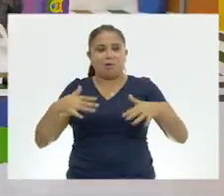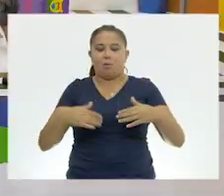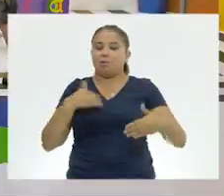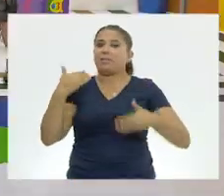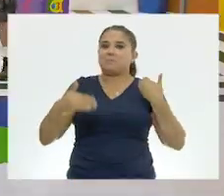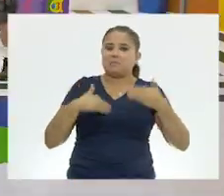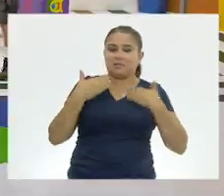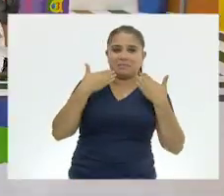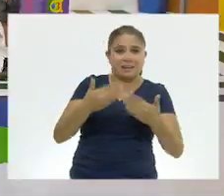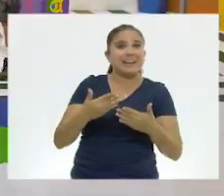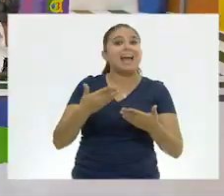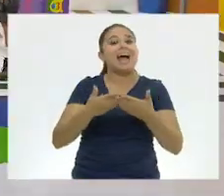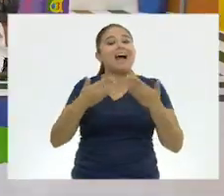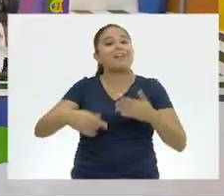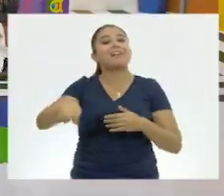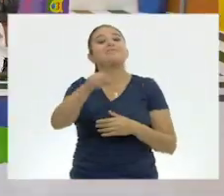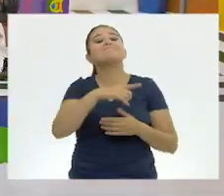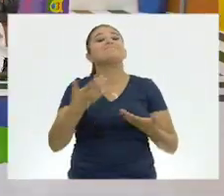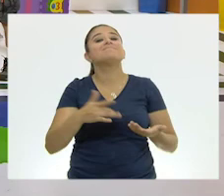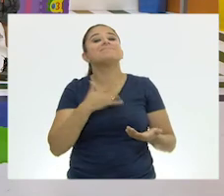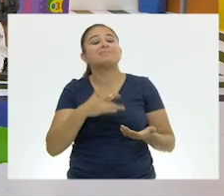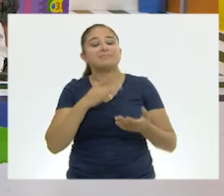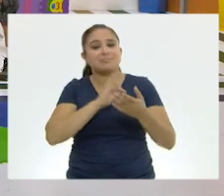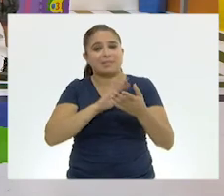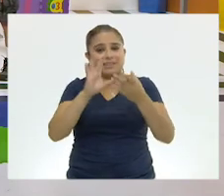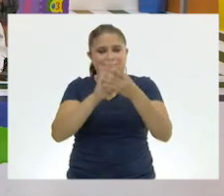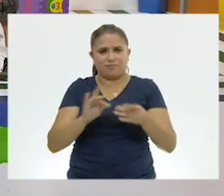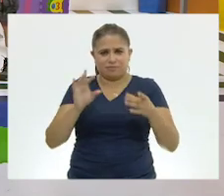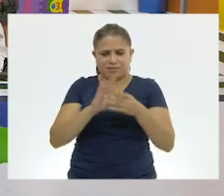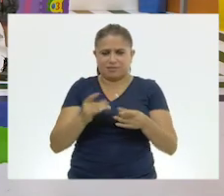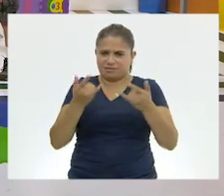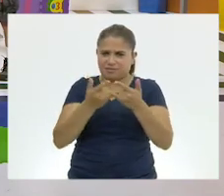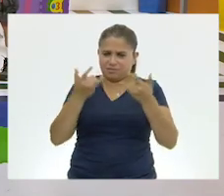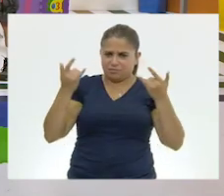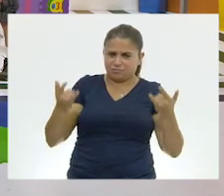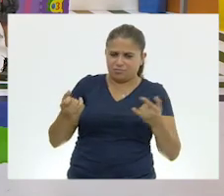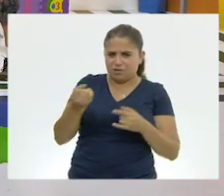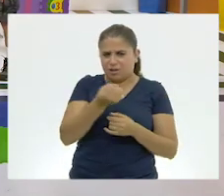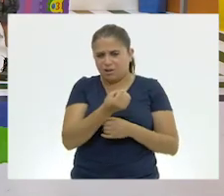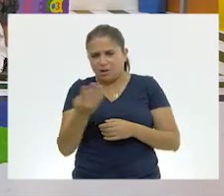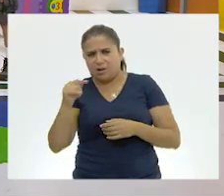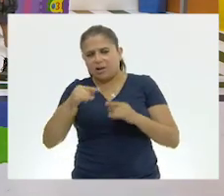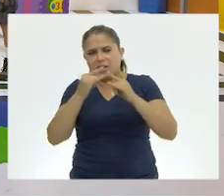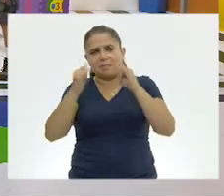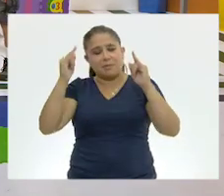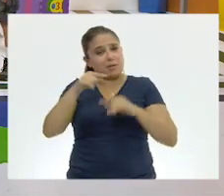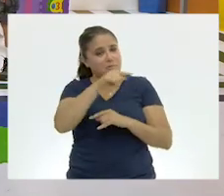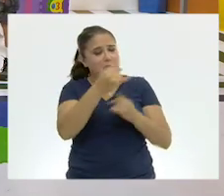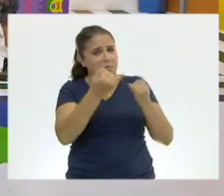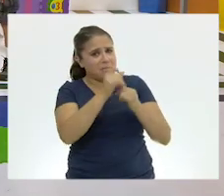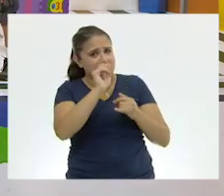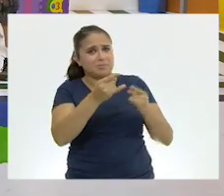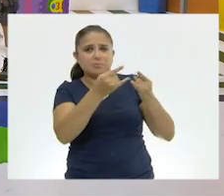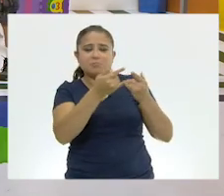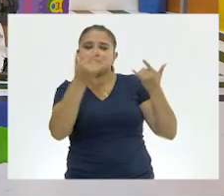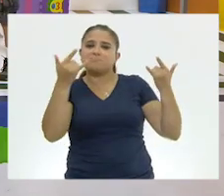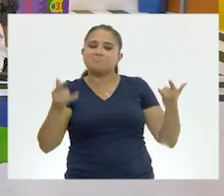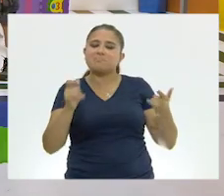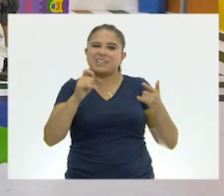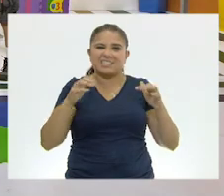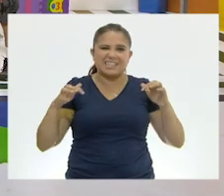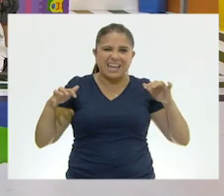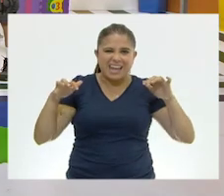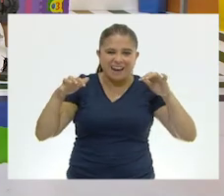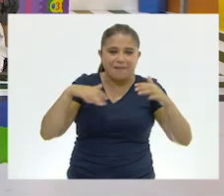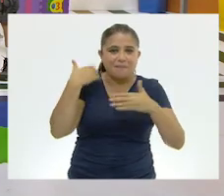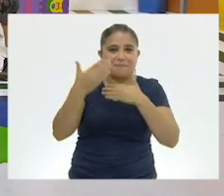divertido! ¿Qué les parece, Tiba Sael? ¿Tú nos puedes contar alguna de estas en nuestro campamento? Y tú, Alexia, tal vez nos puedas narrar una en